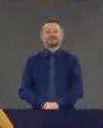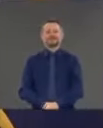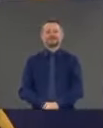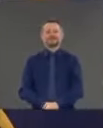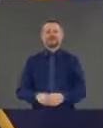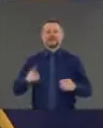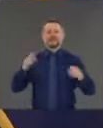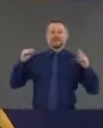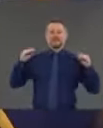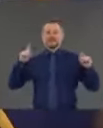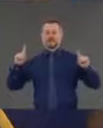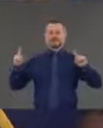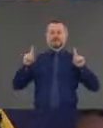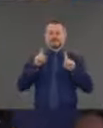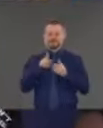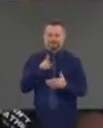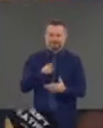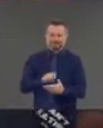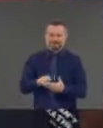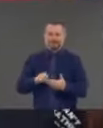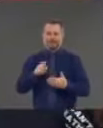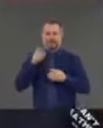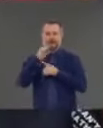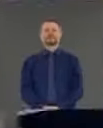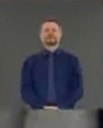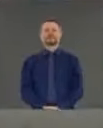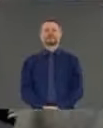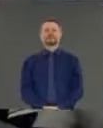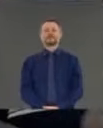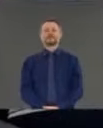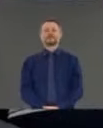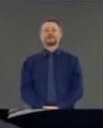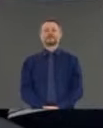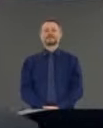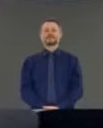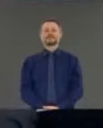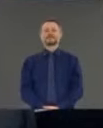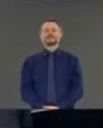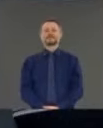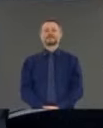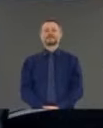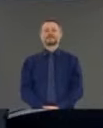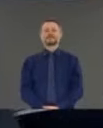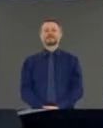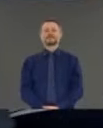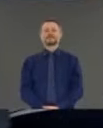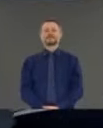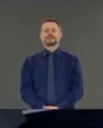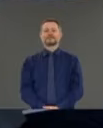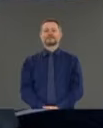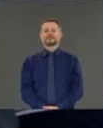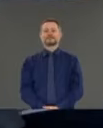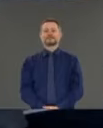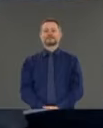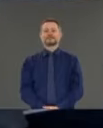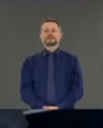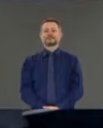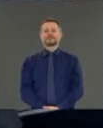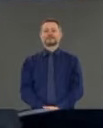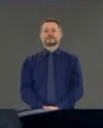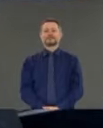La firma del gobernador Cuomo dio luz verde para implementar una serie de leyes que buscan cambios en los departamentos de policía en todo el estado, incluyendo el de la ciudad de Nueva